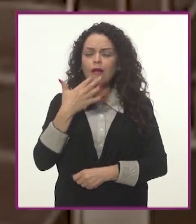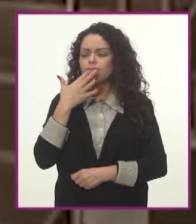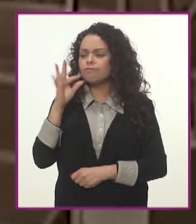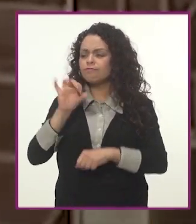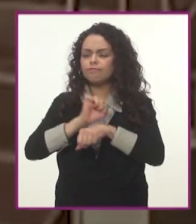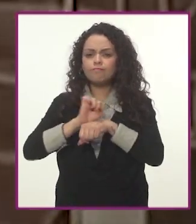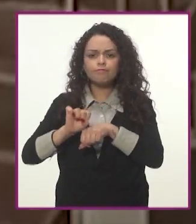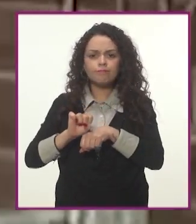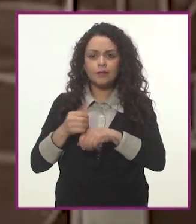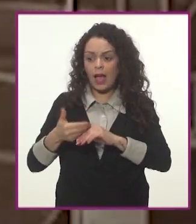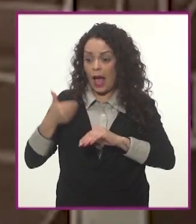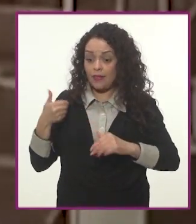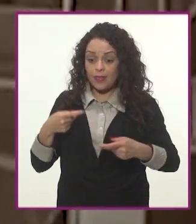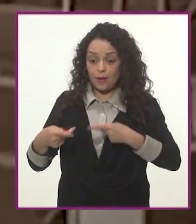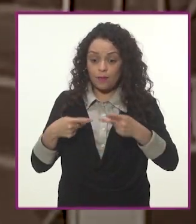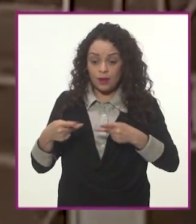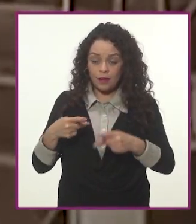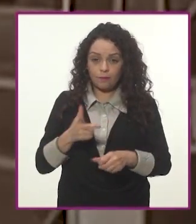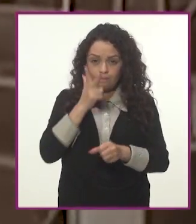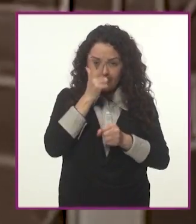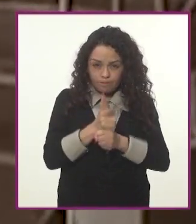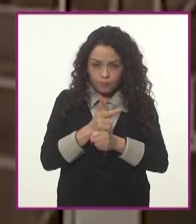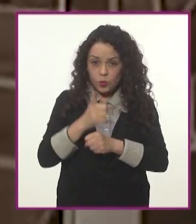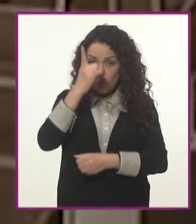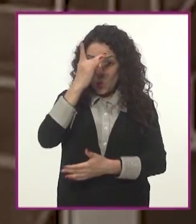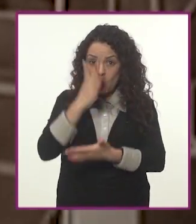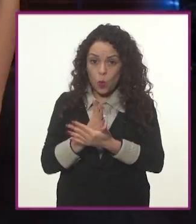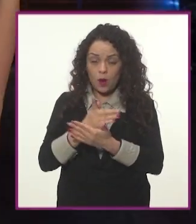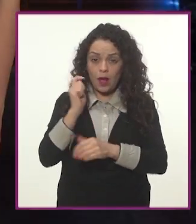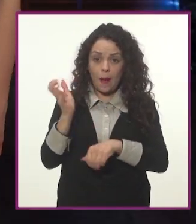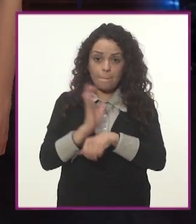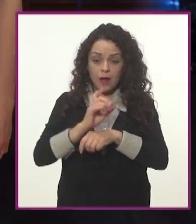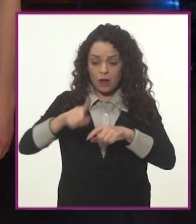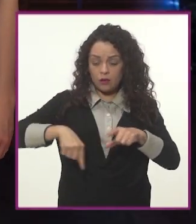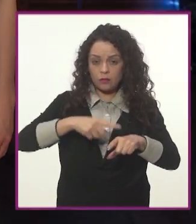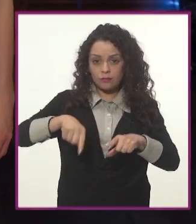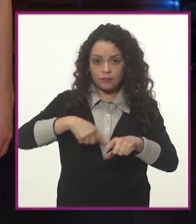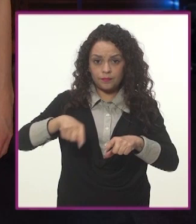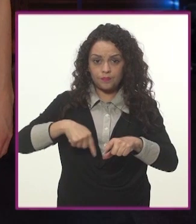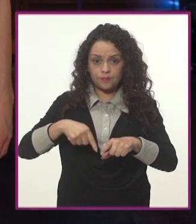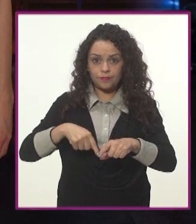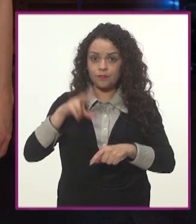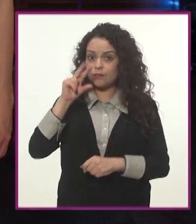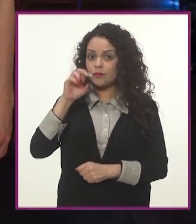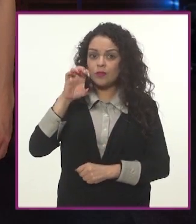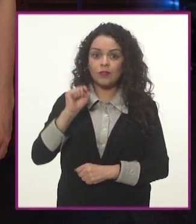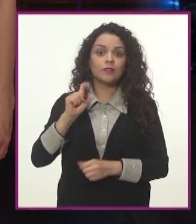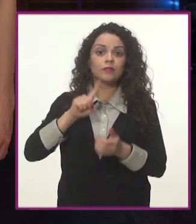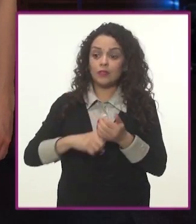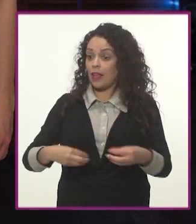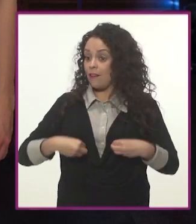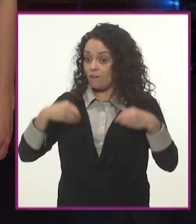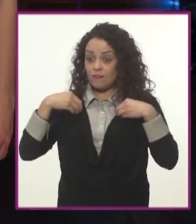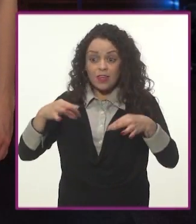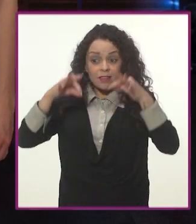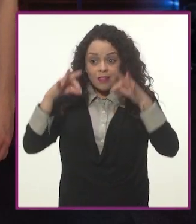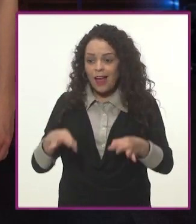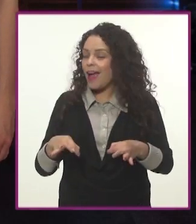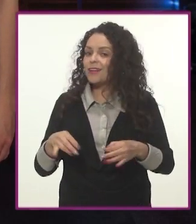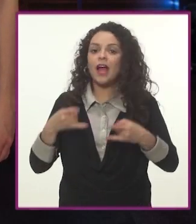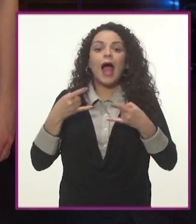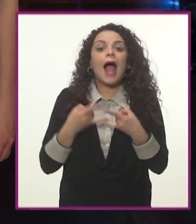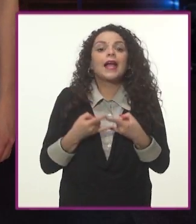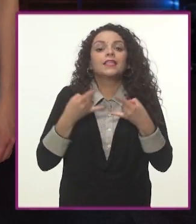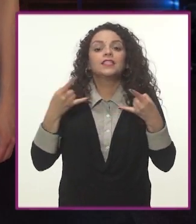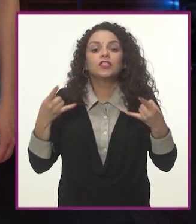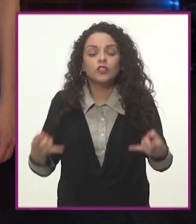preparada desde antes y grabada en una sola tira de película. Ya no se trataba de un acontecimiento de la vida real, sino de una historia